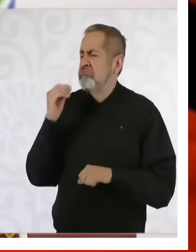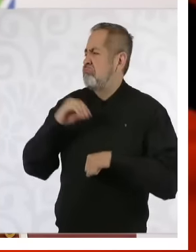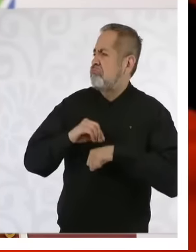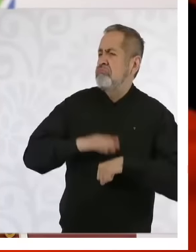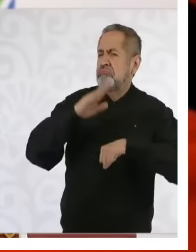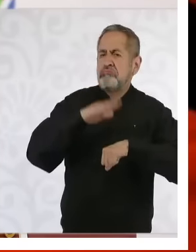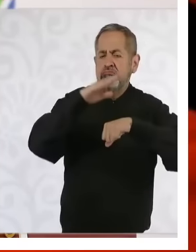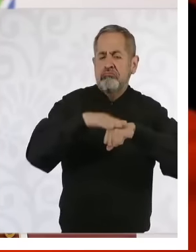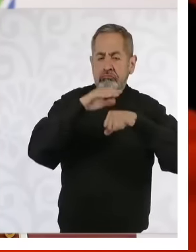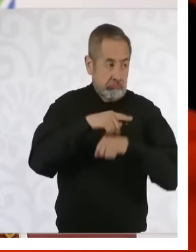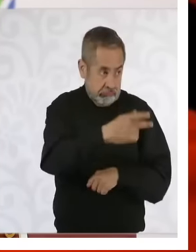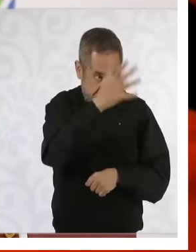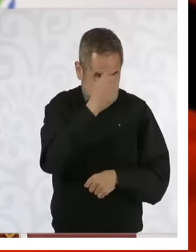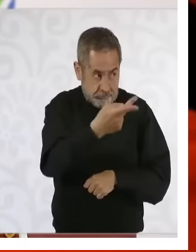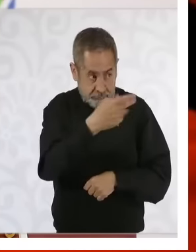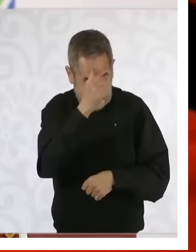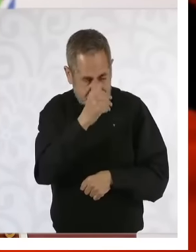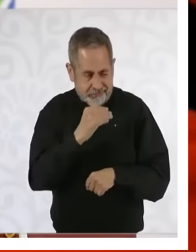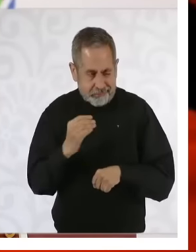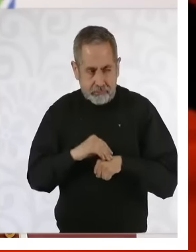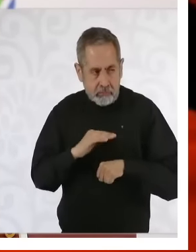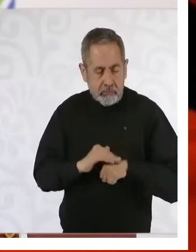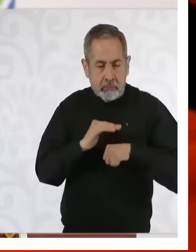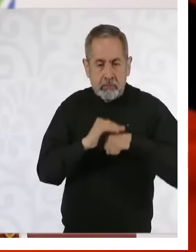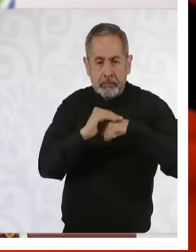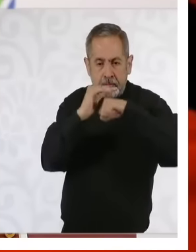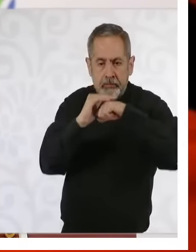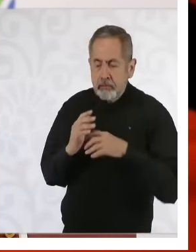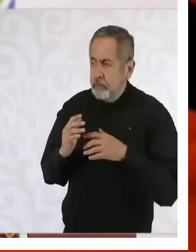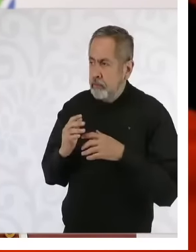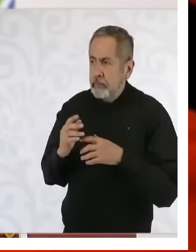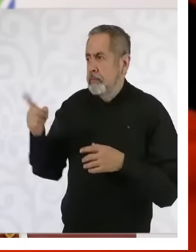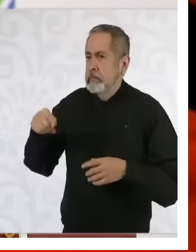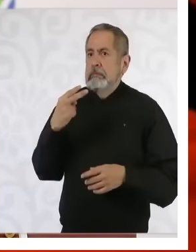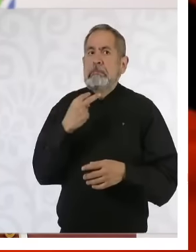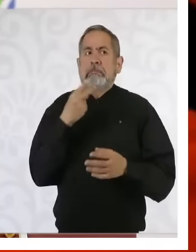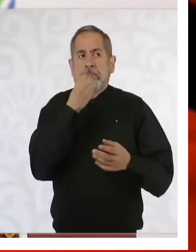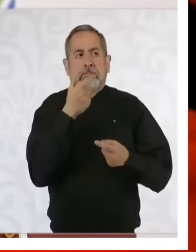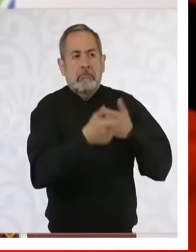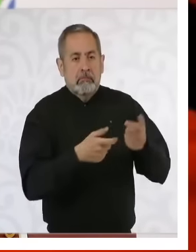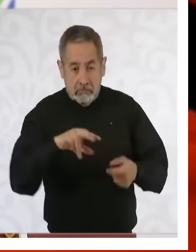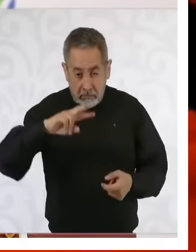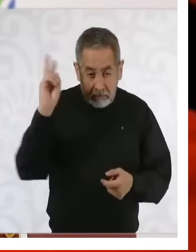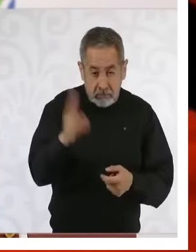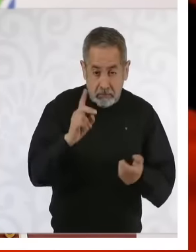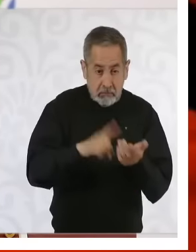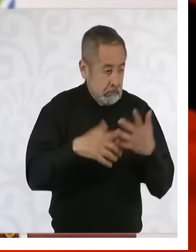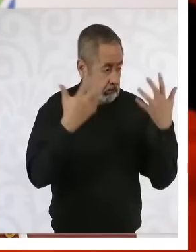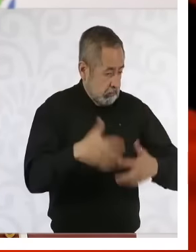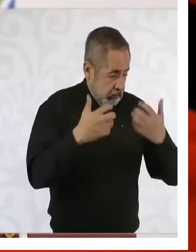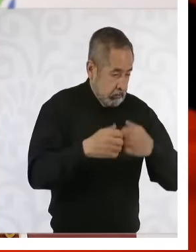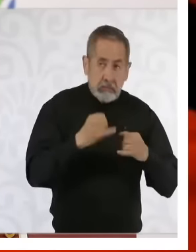por acuerdos entre ellos, no porque representara realmente un cambio en los